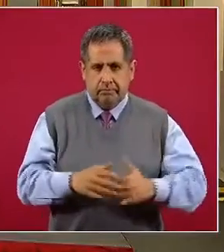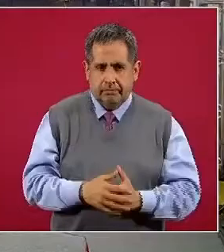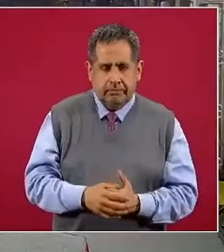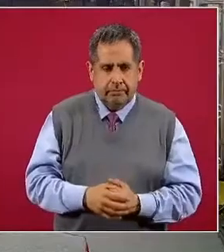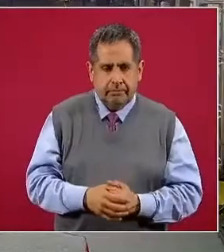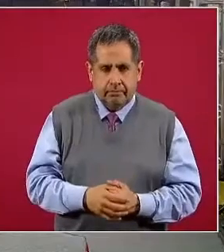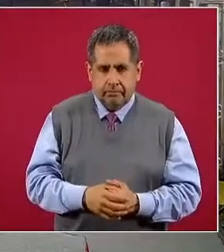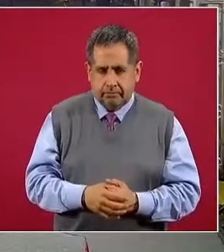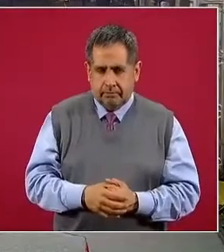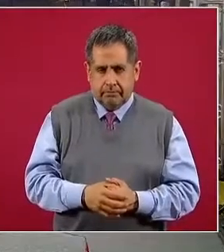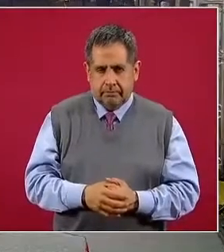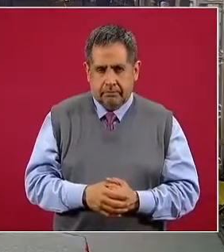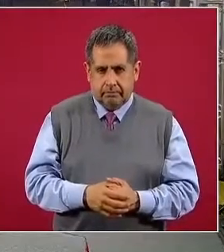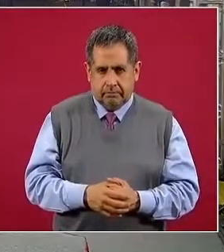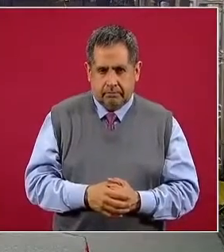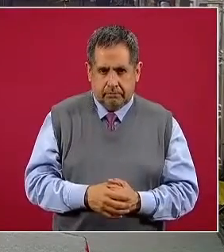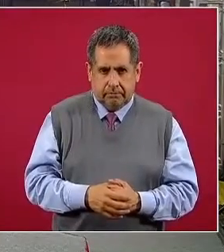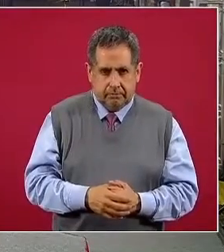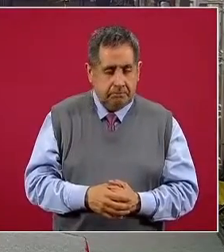sin ahondar